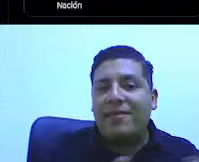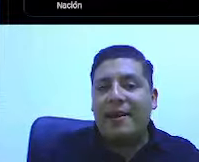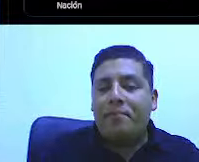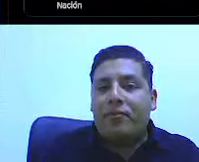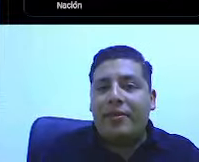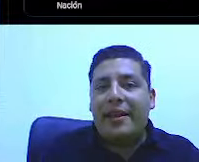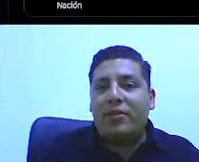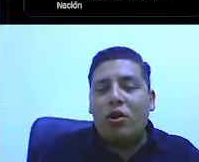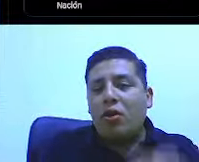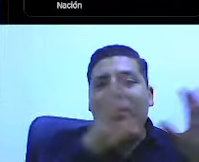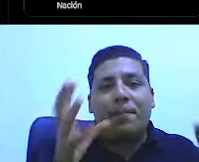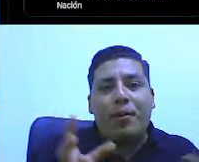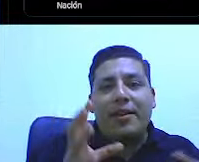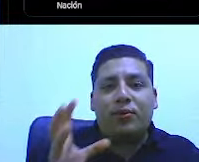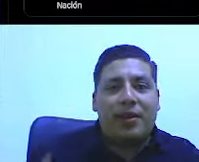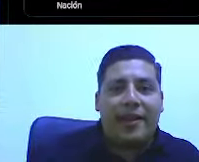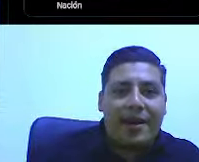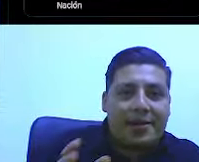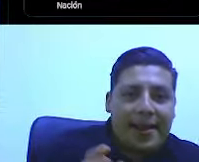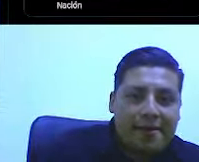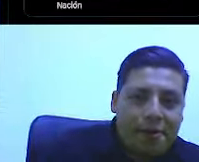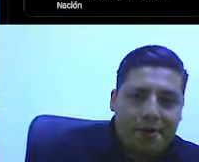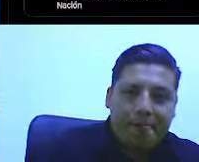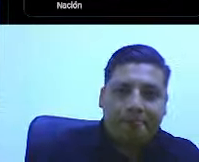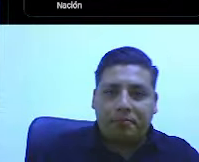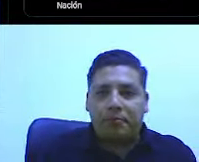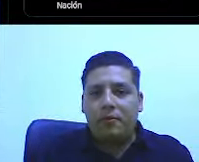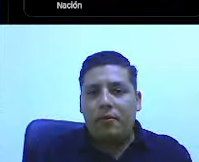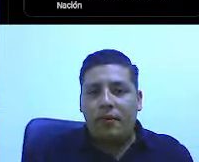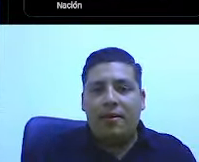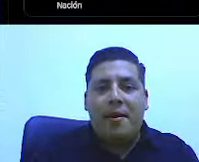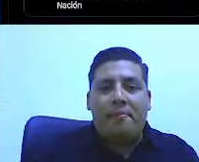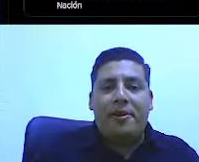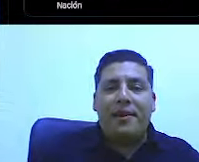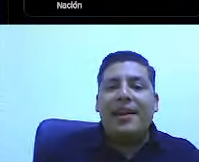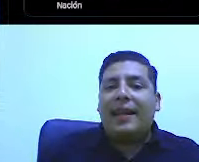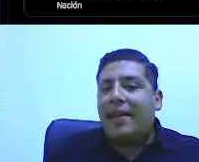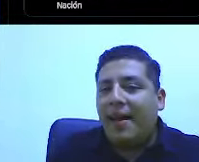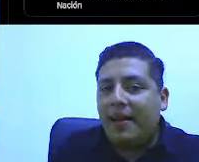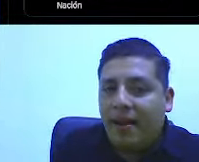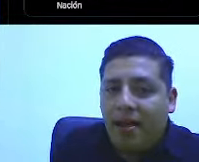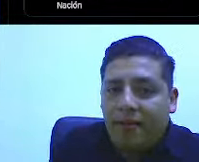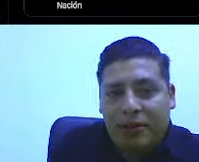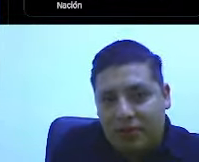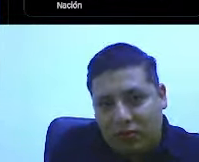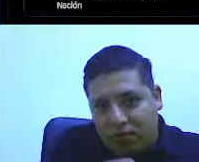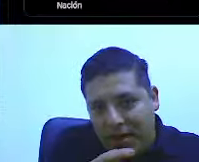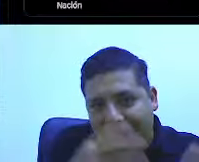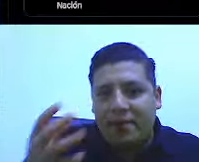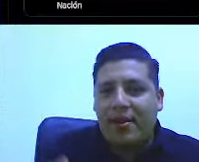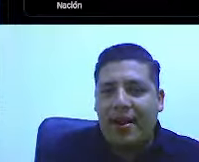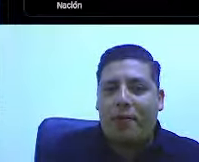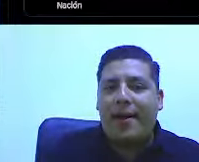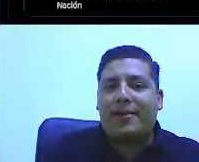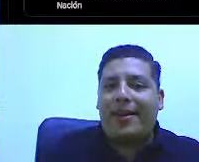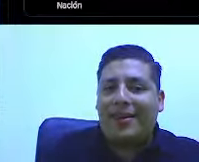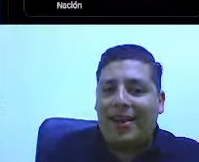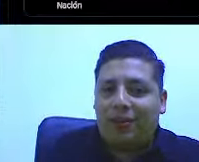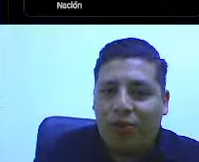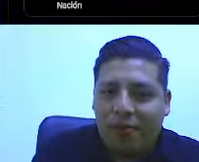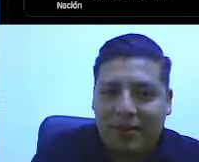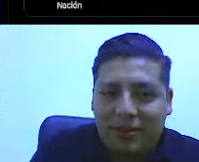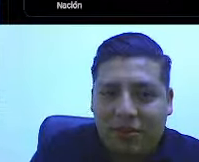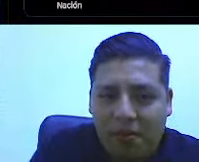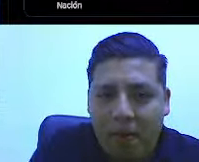se deslinda de todo lo que pueda suceder el día de hoy. Prefiere quedar, pues, bien con la